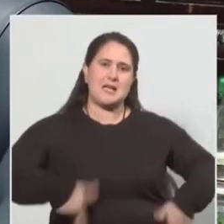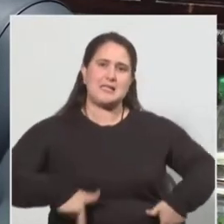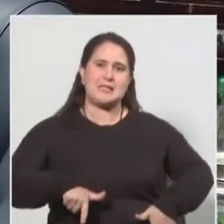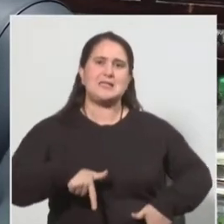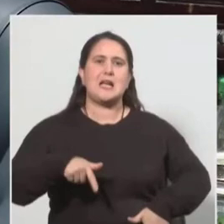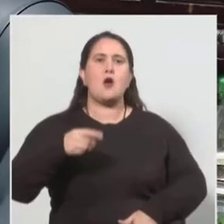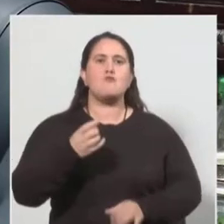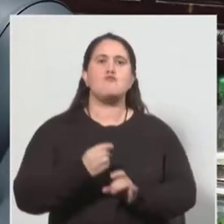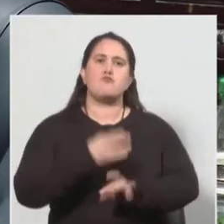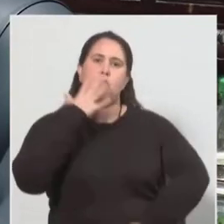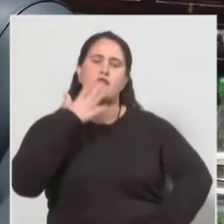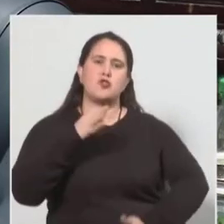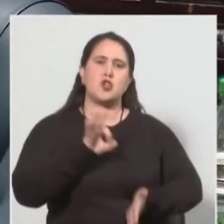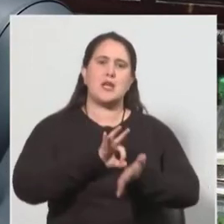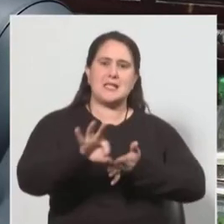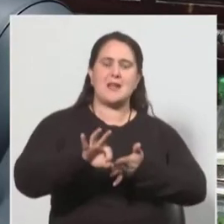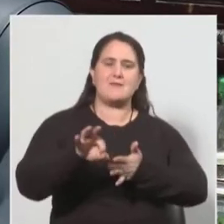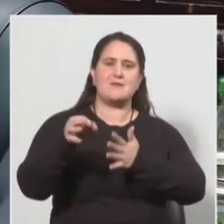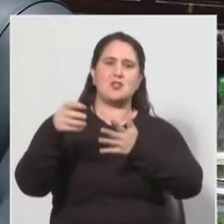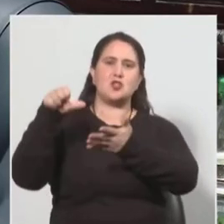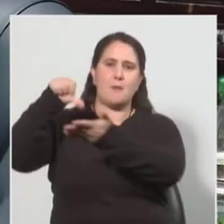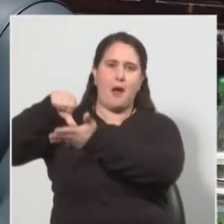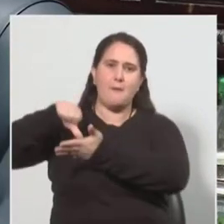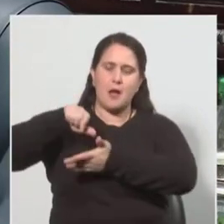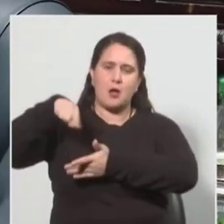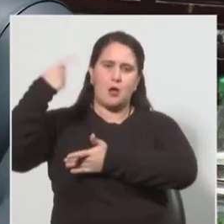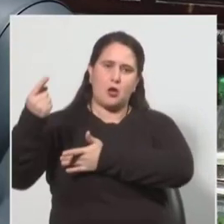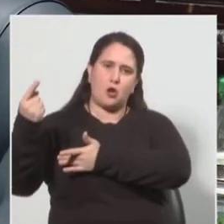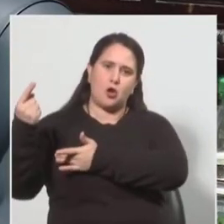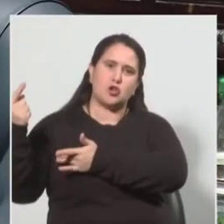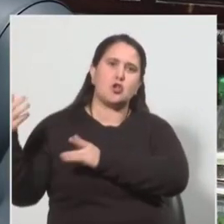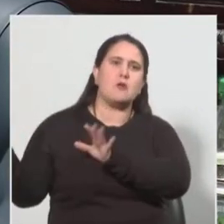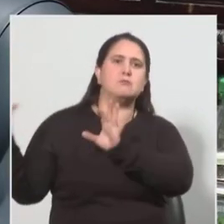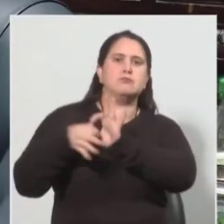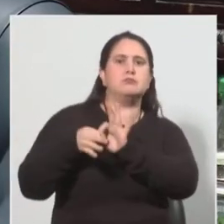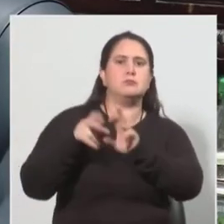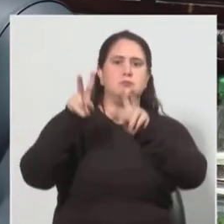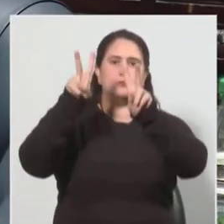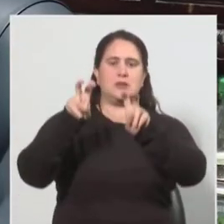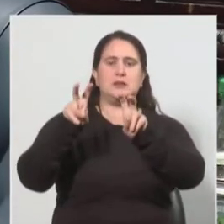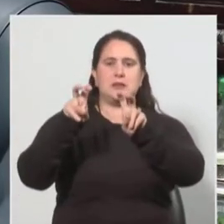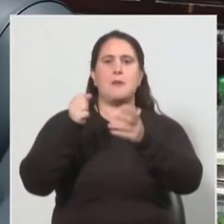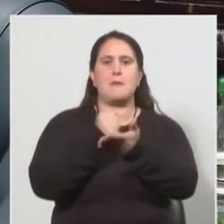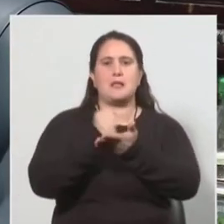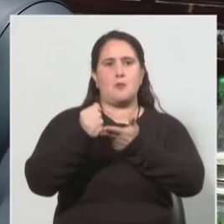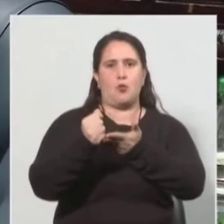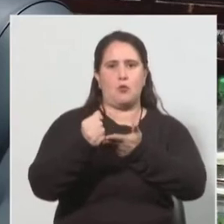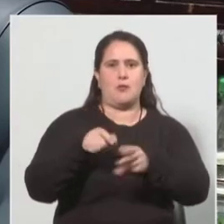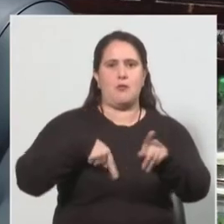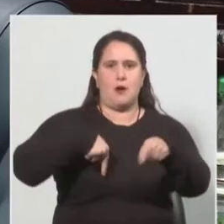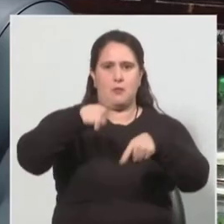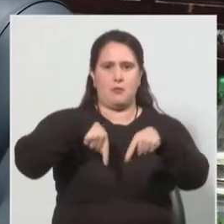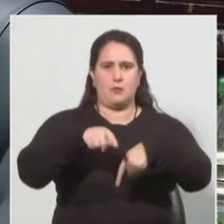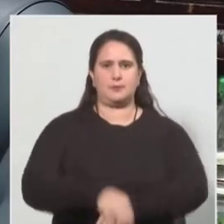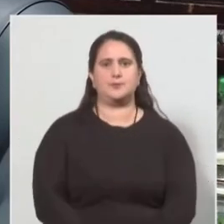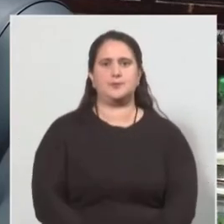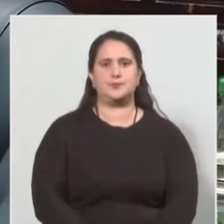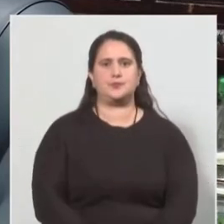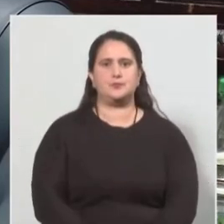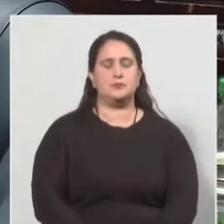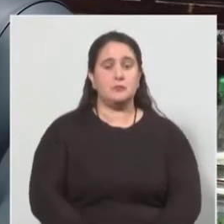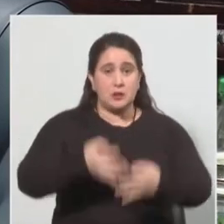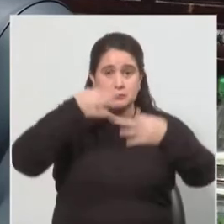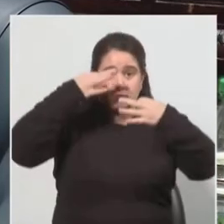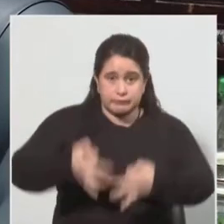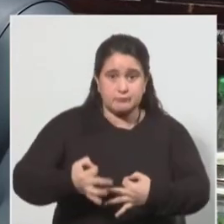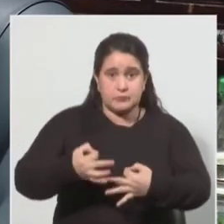parte de los profesionales del Servicio Exterior vinculados a la tramitación de este pasaporte. Confirman